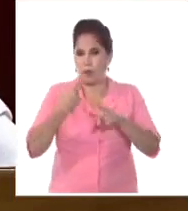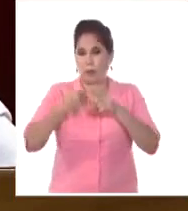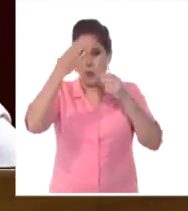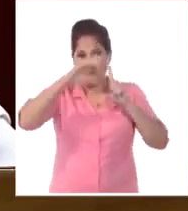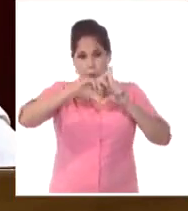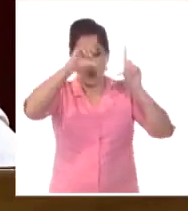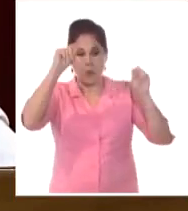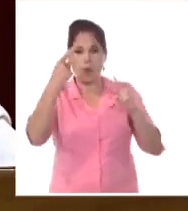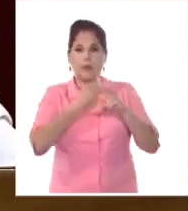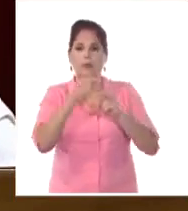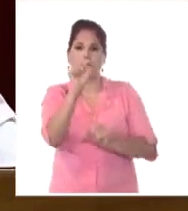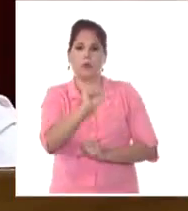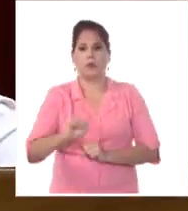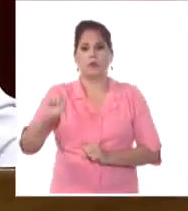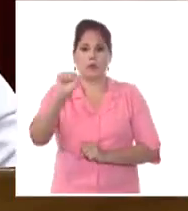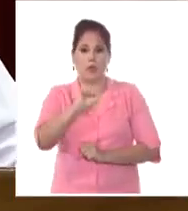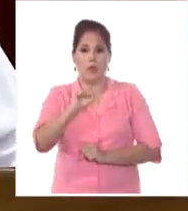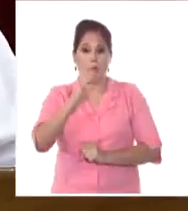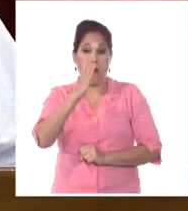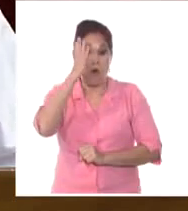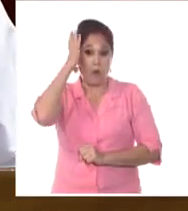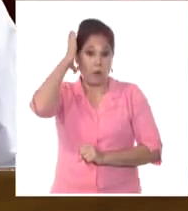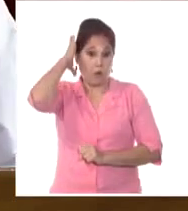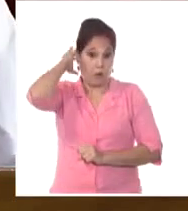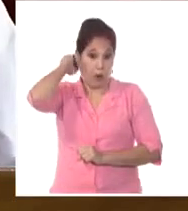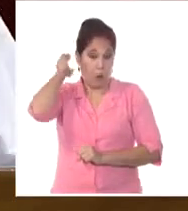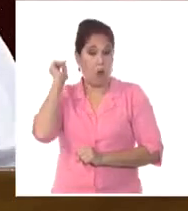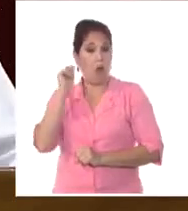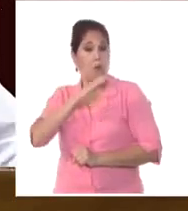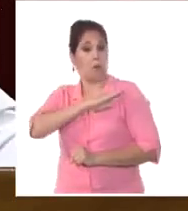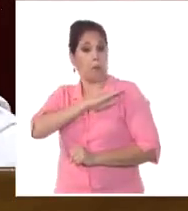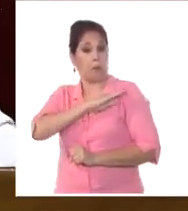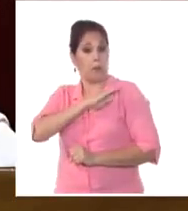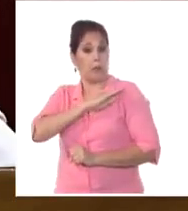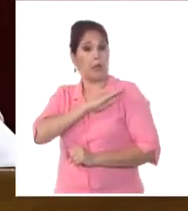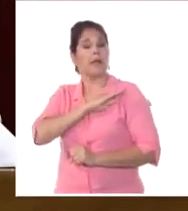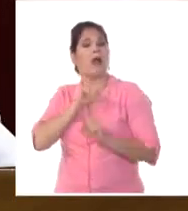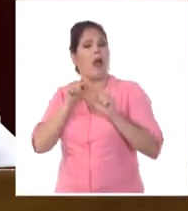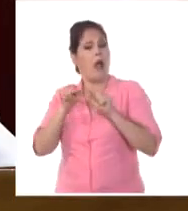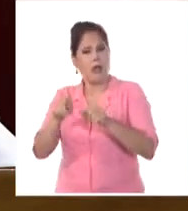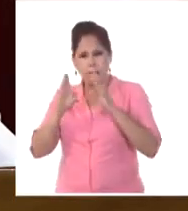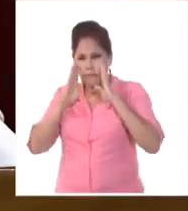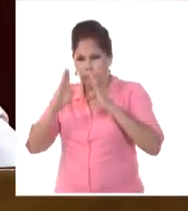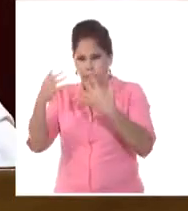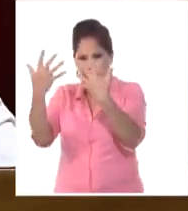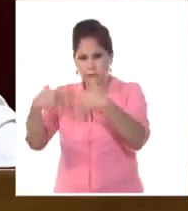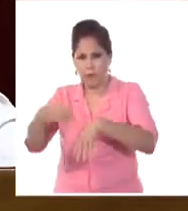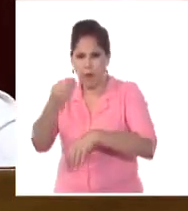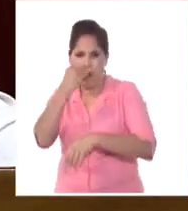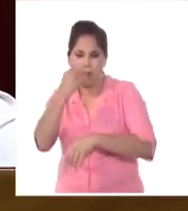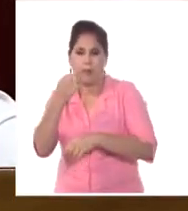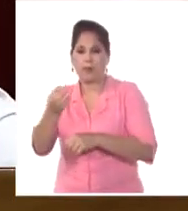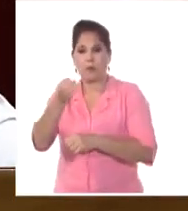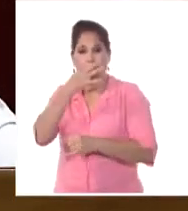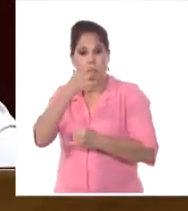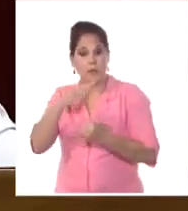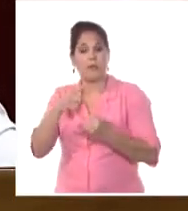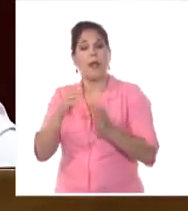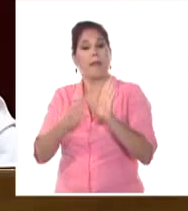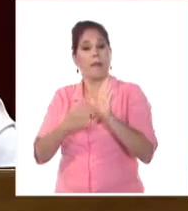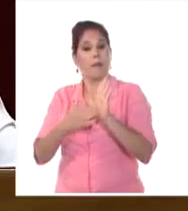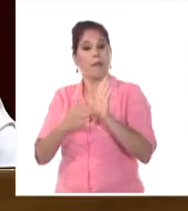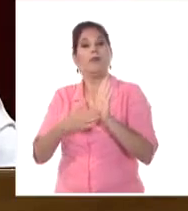por el socialismo. Raúl, al frente de un ejército que sin dejar las armas se dedicó a producir alimentos y medicinas, demostró y